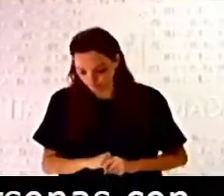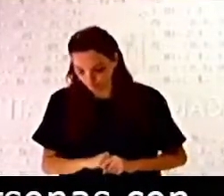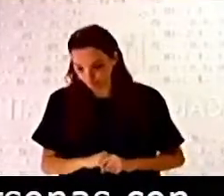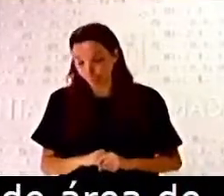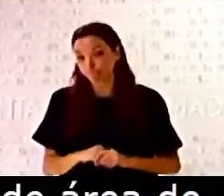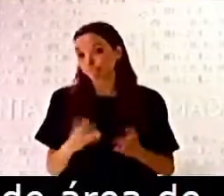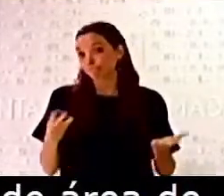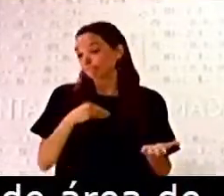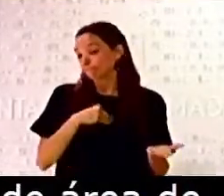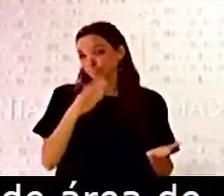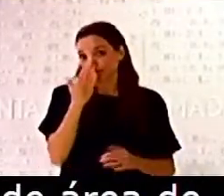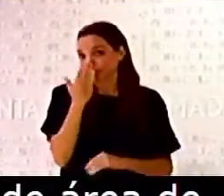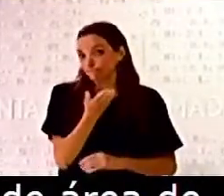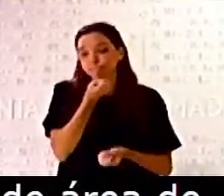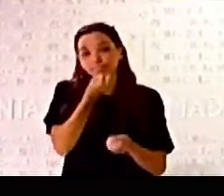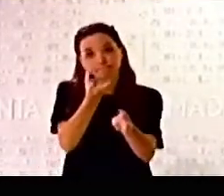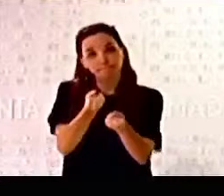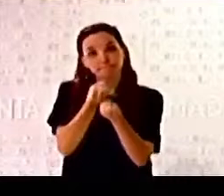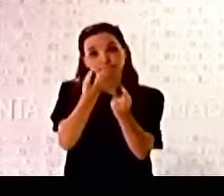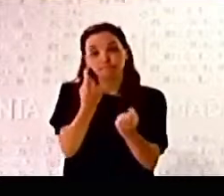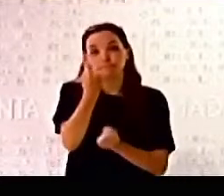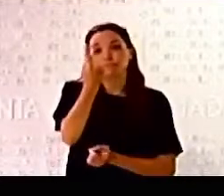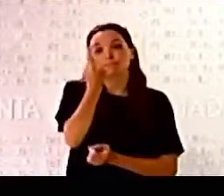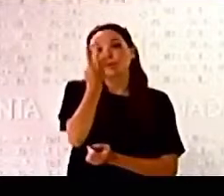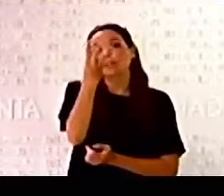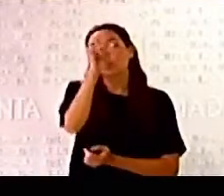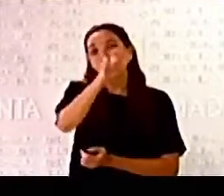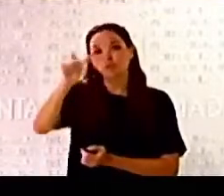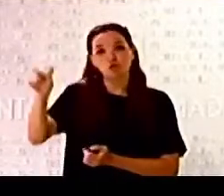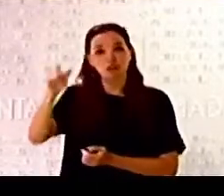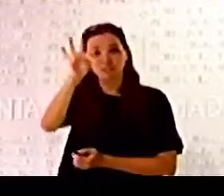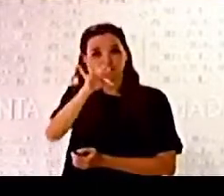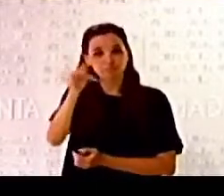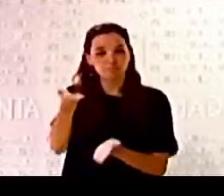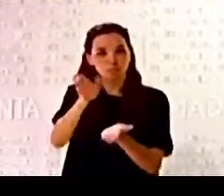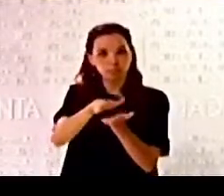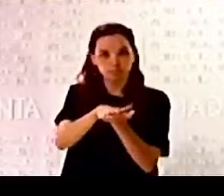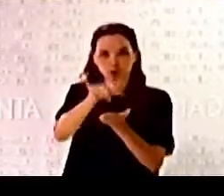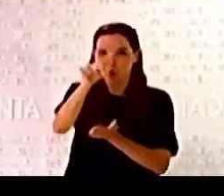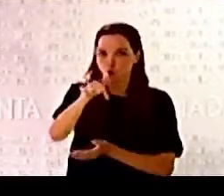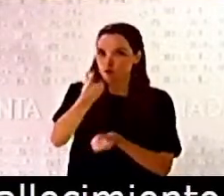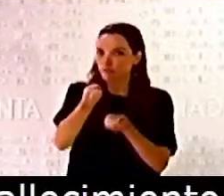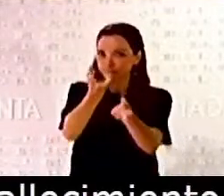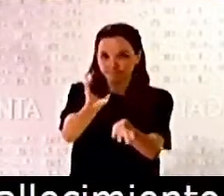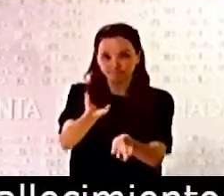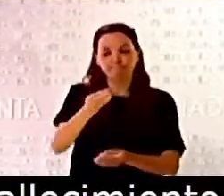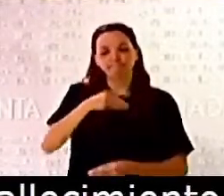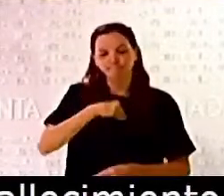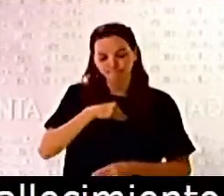Lamentablemente tenemos que notificar el fallecimiento de 4 personas en el día de hoy.